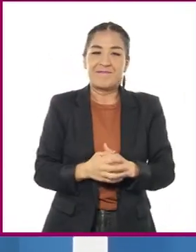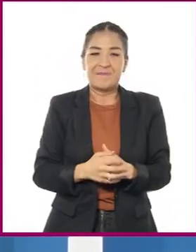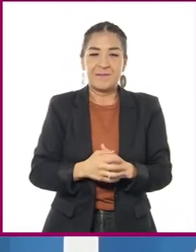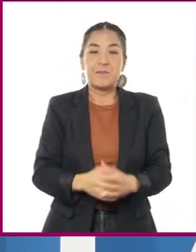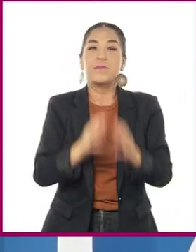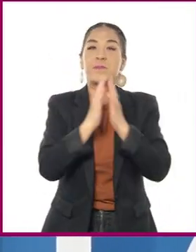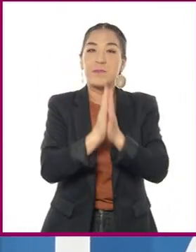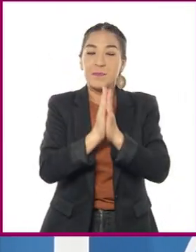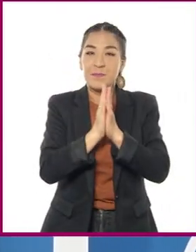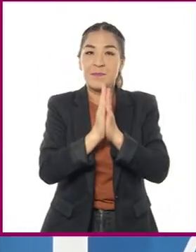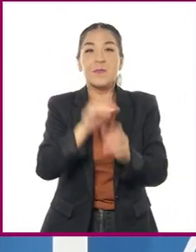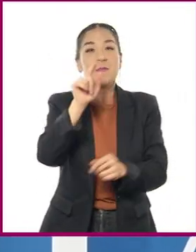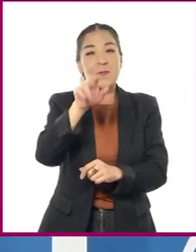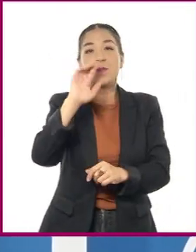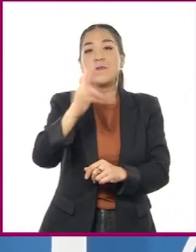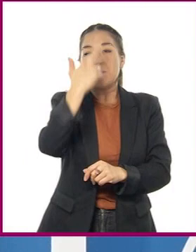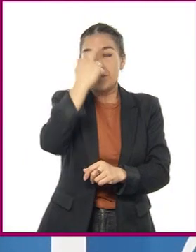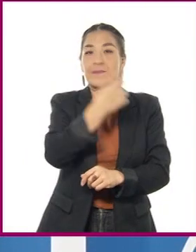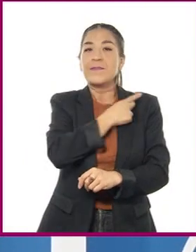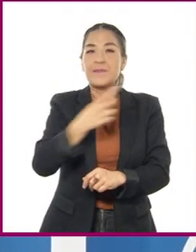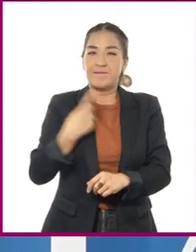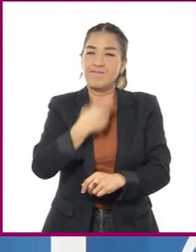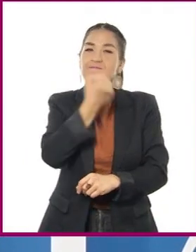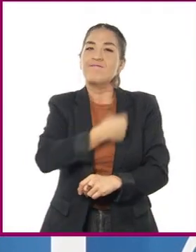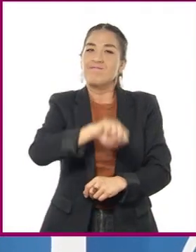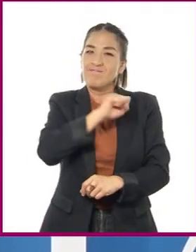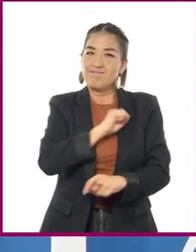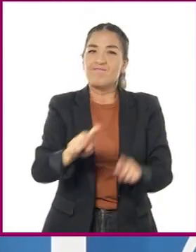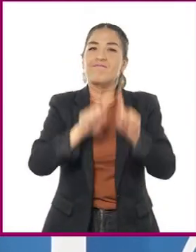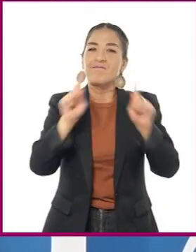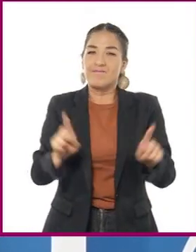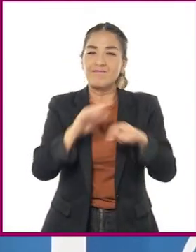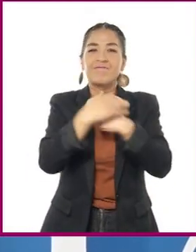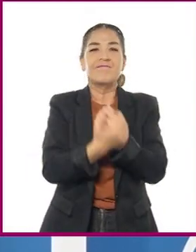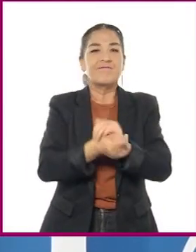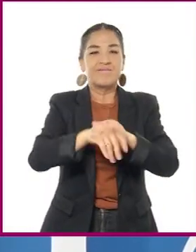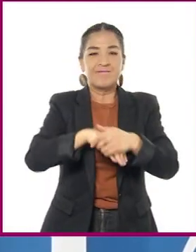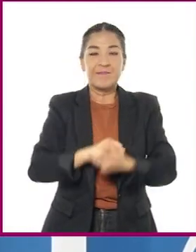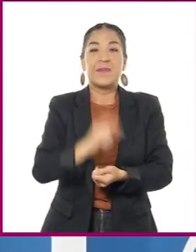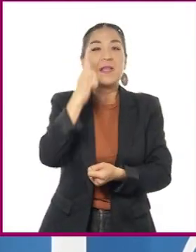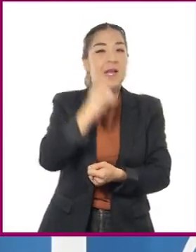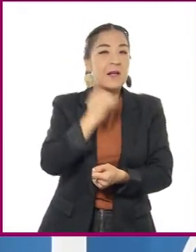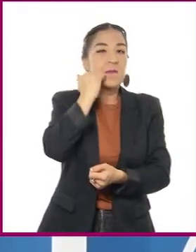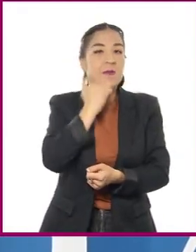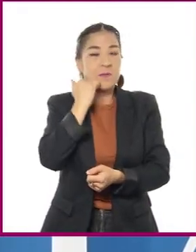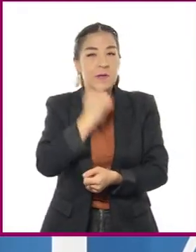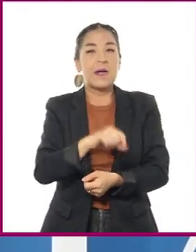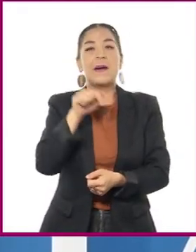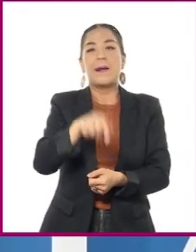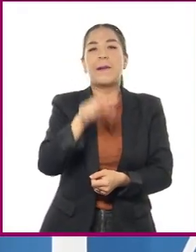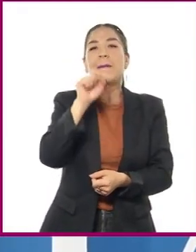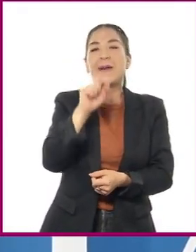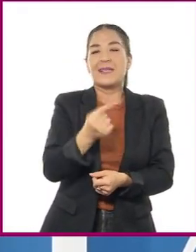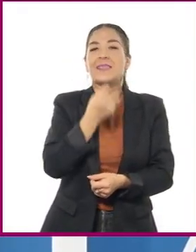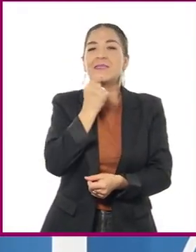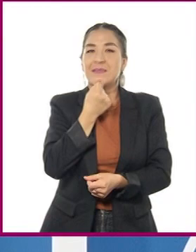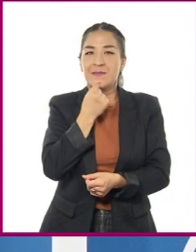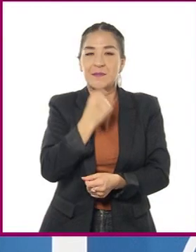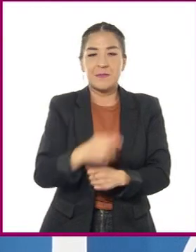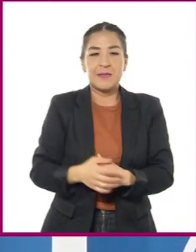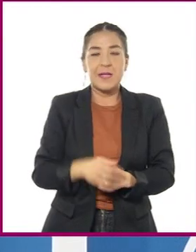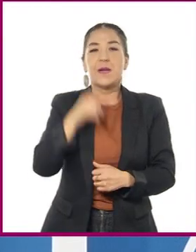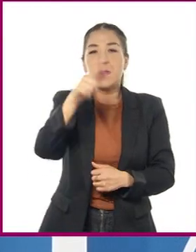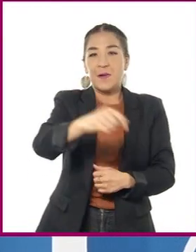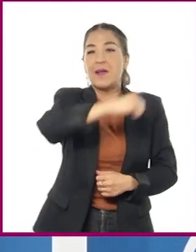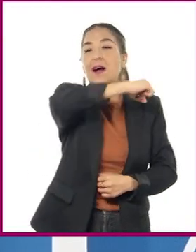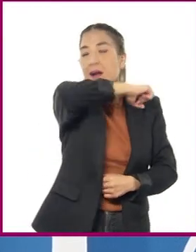Por favor, recuerden mantener la sana distancia, lavarse las manos con agua y jabón durante al menos 20 segundos, realizar